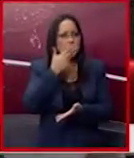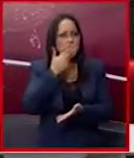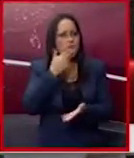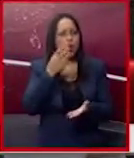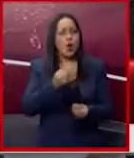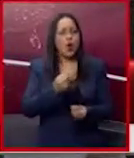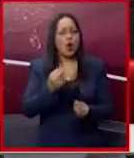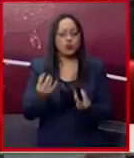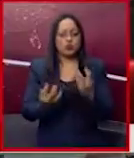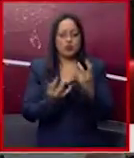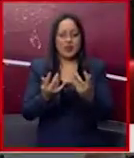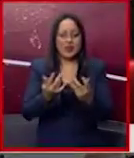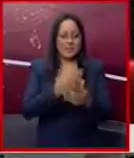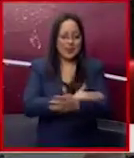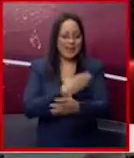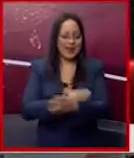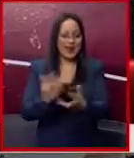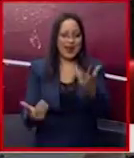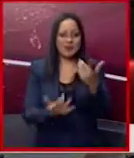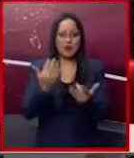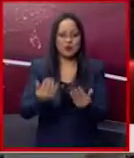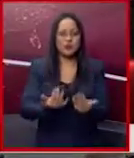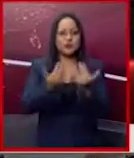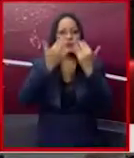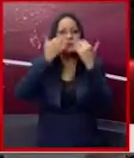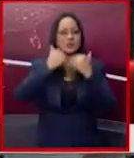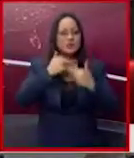tabaco e inhalación de humo de leña.